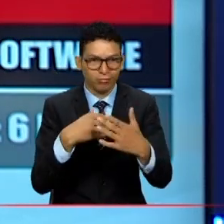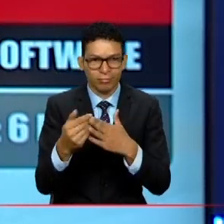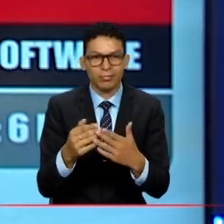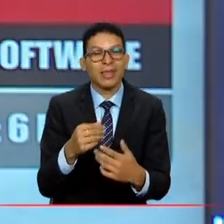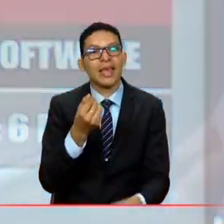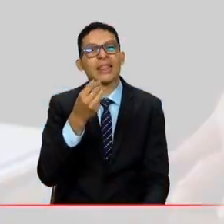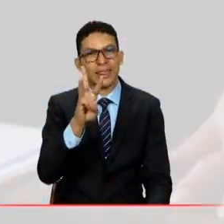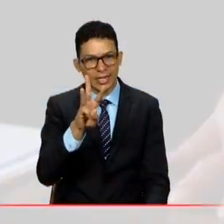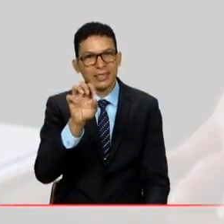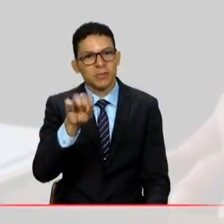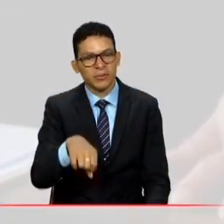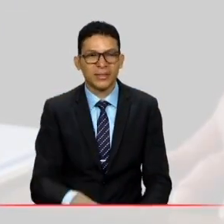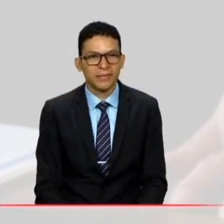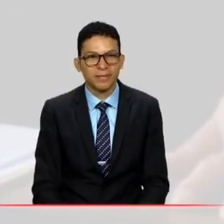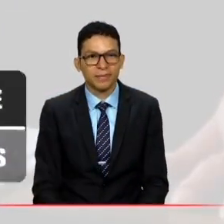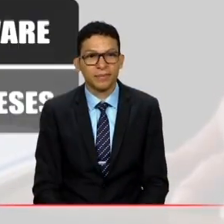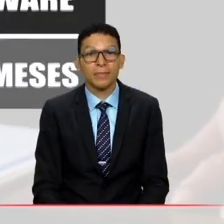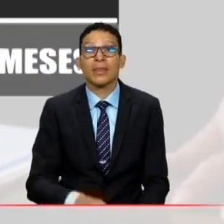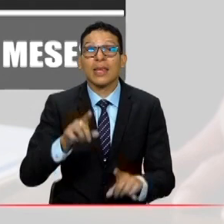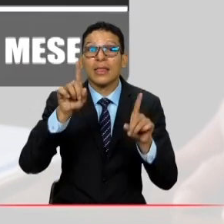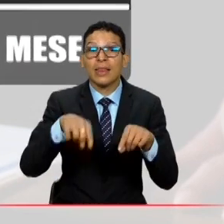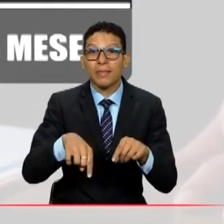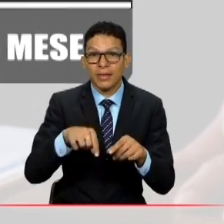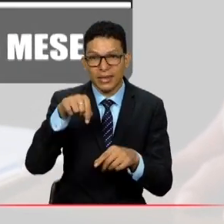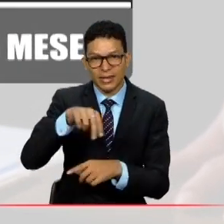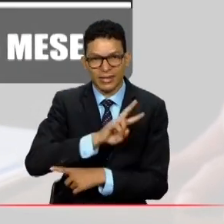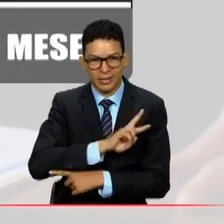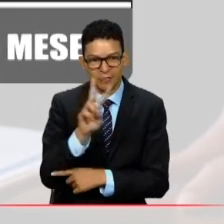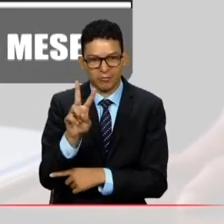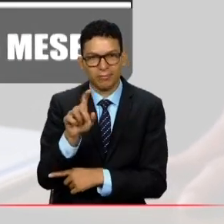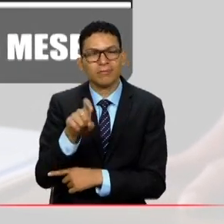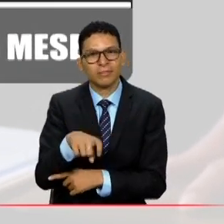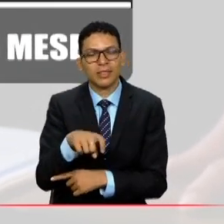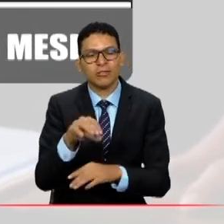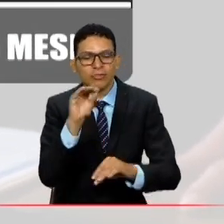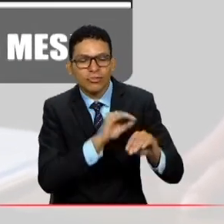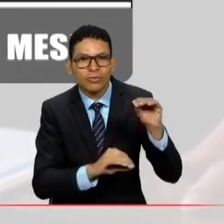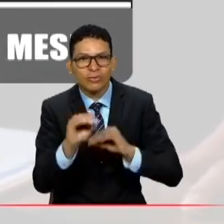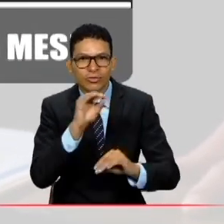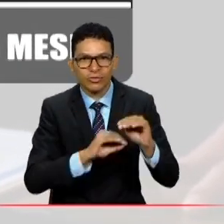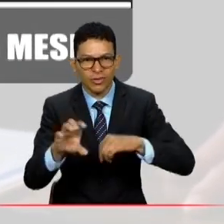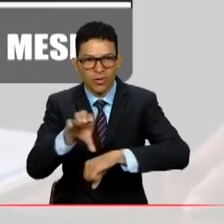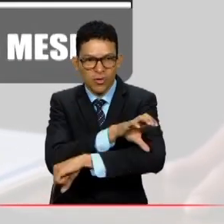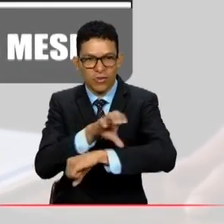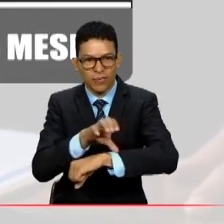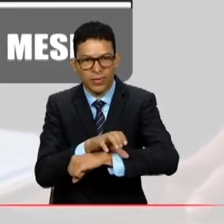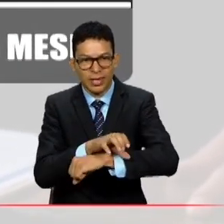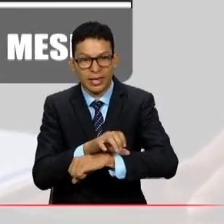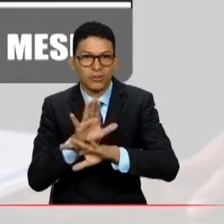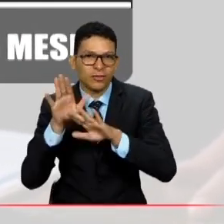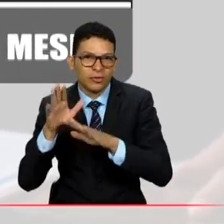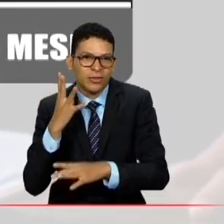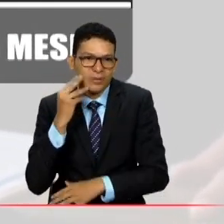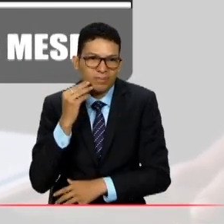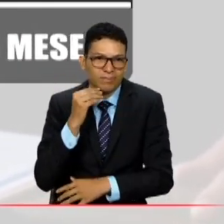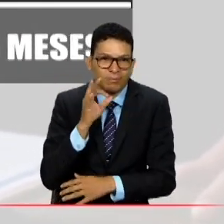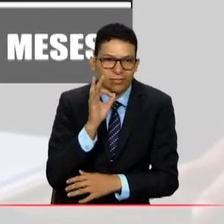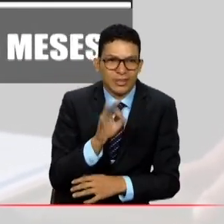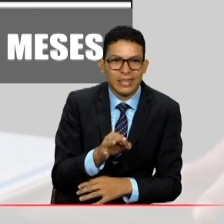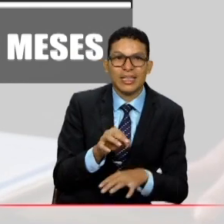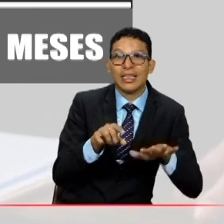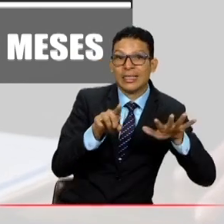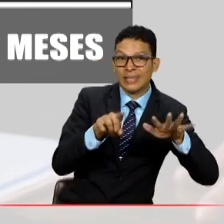disponibles también se necesita en la capital del Valle del cauca desarrollador de software experiencia de 6 meses y hay cuatro vacantes